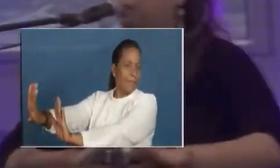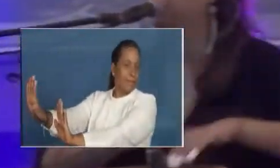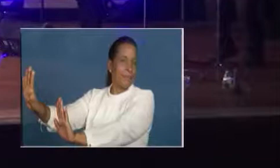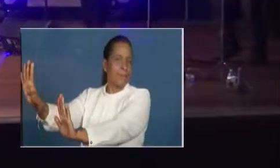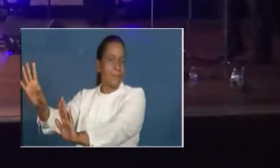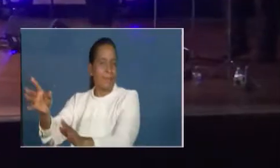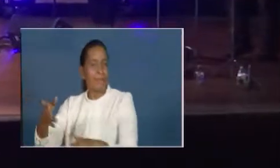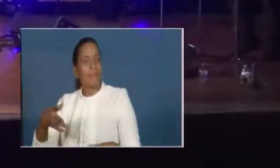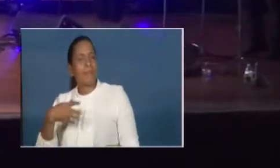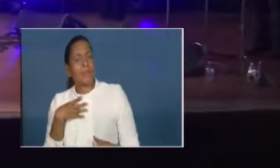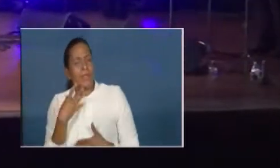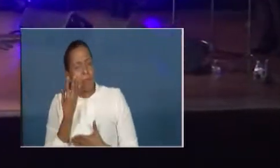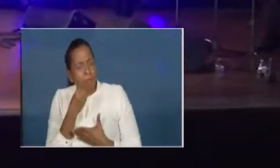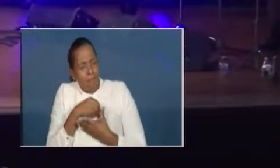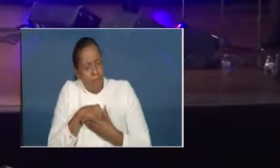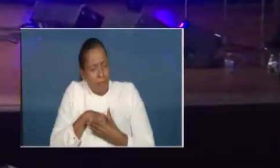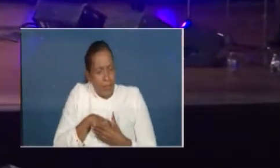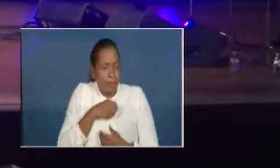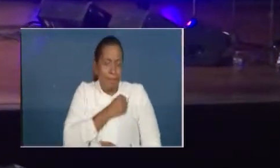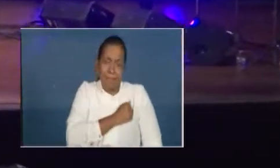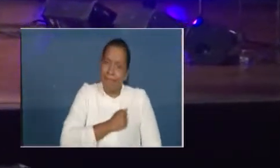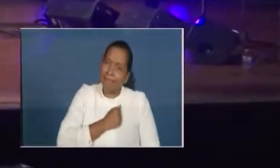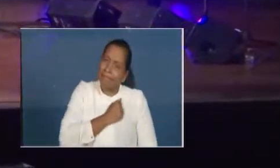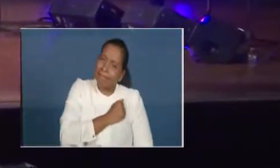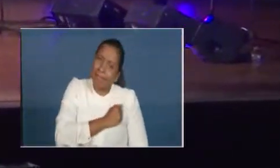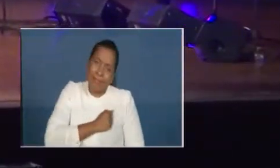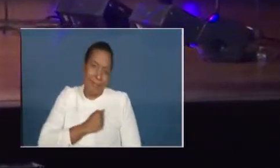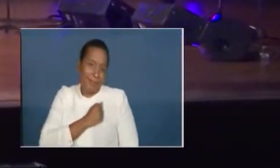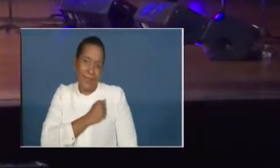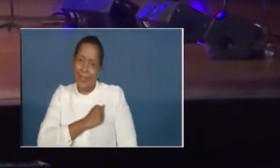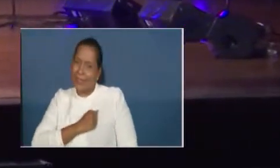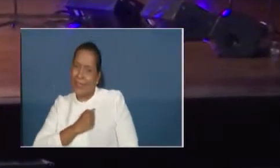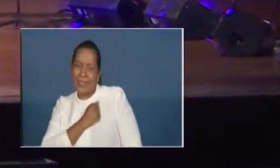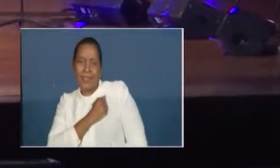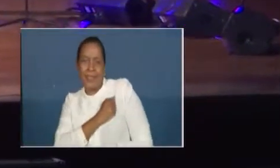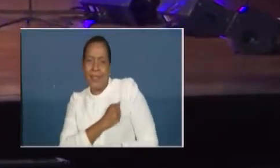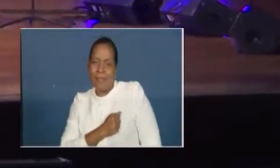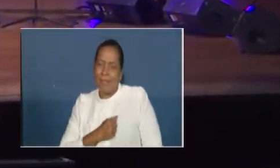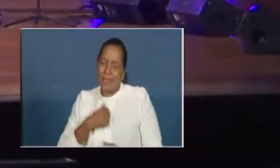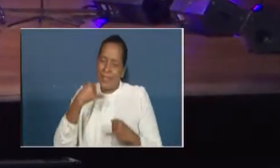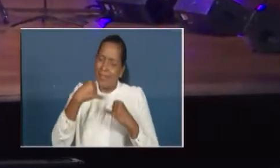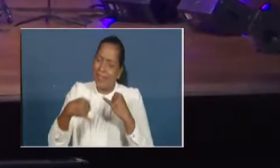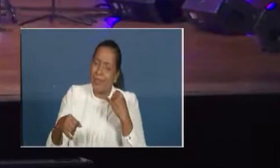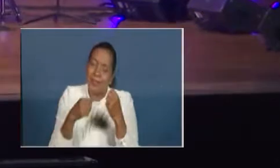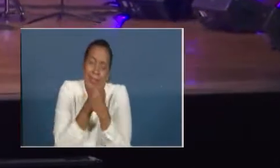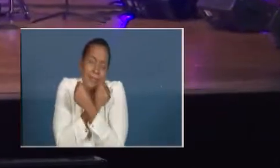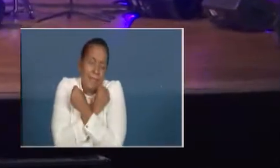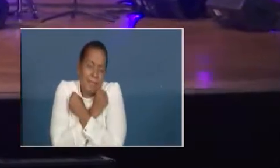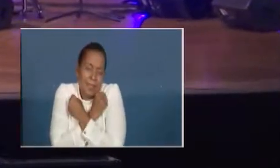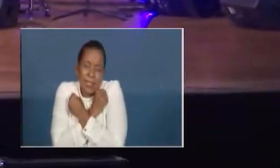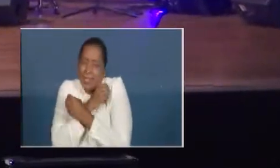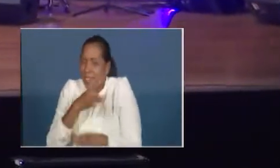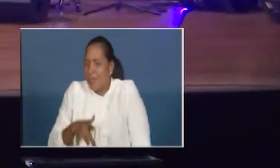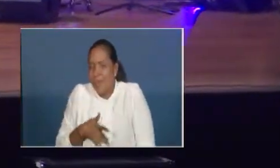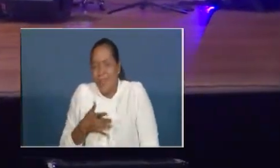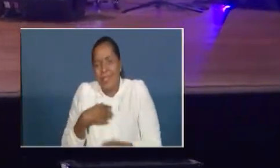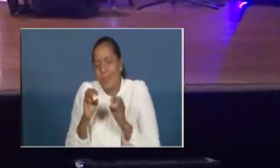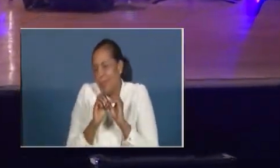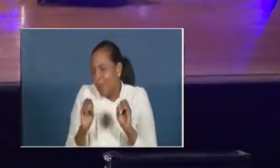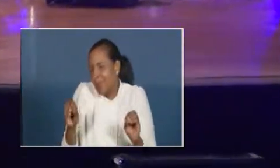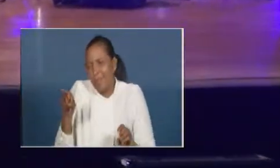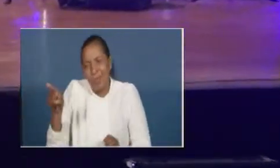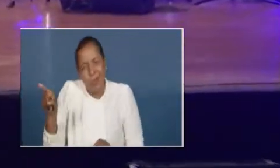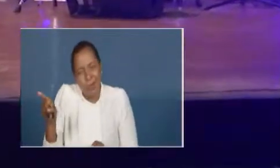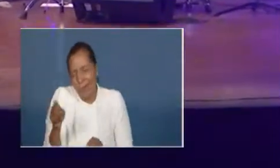Mi más profundo pésame, pues se ha muerto el amor que una